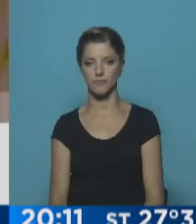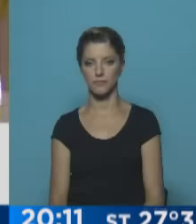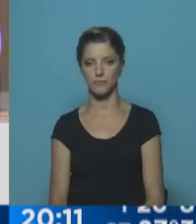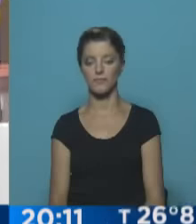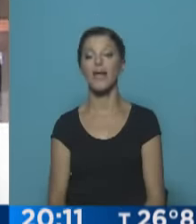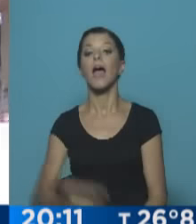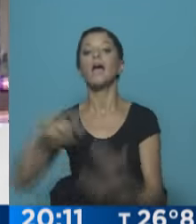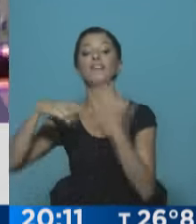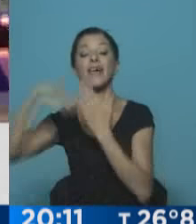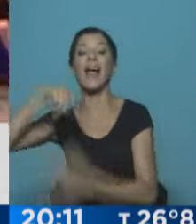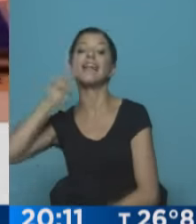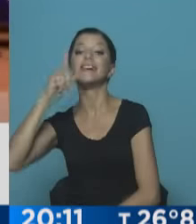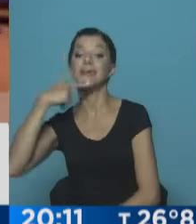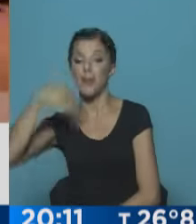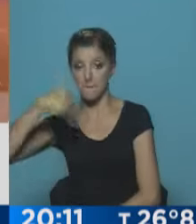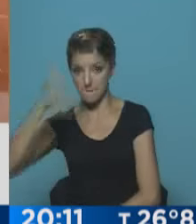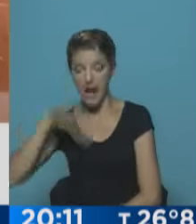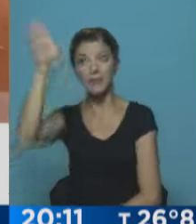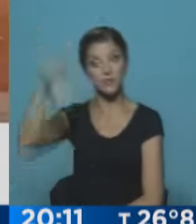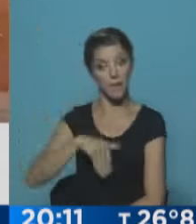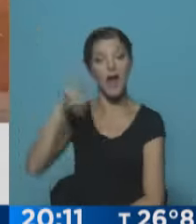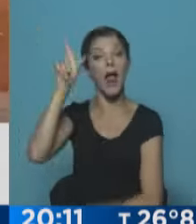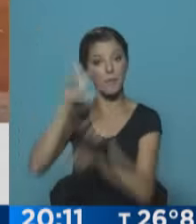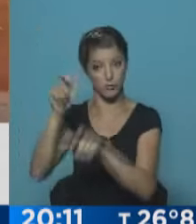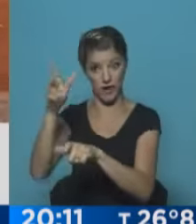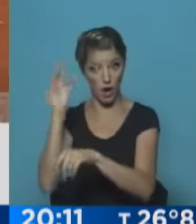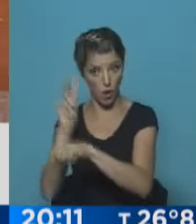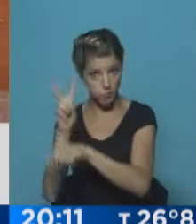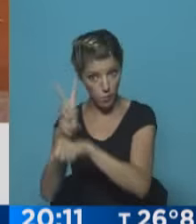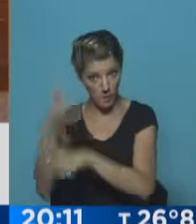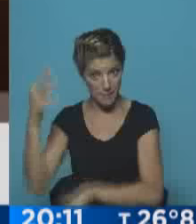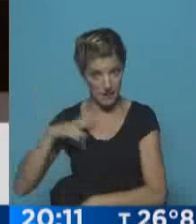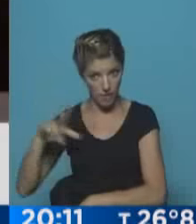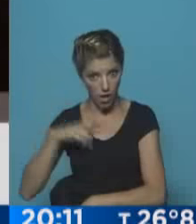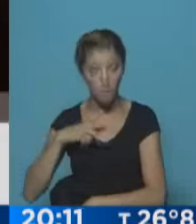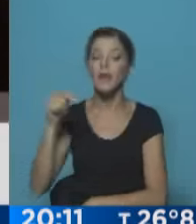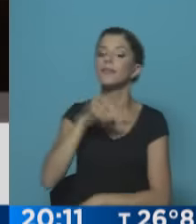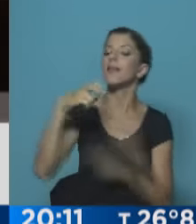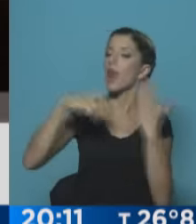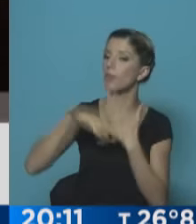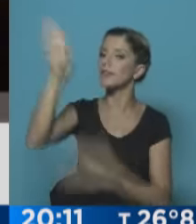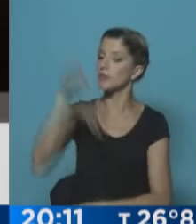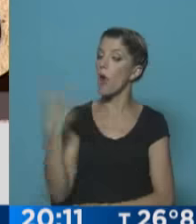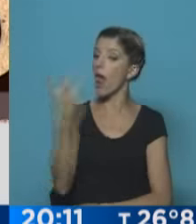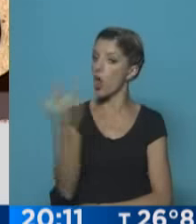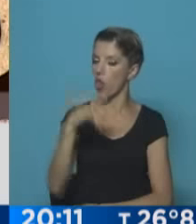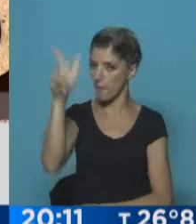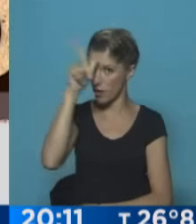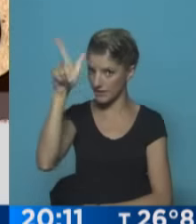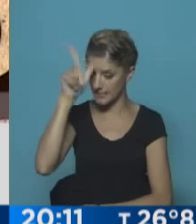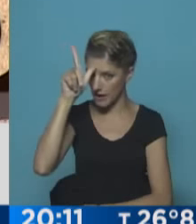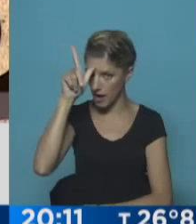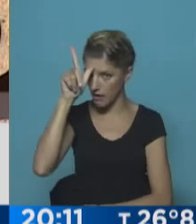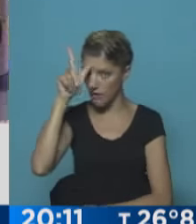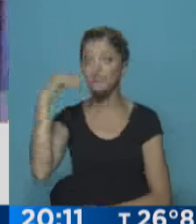Nisman, citan a dos custodios. La jueza Palmaghini convocó a indagatoria a los dos policías, Armando Nis y Luis Miño,